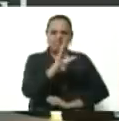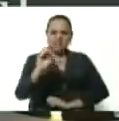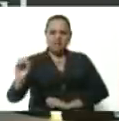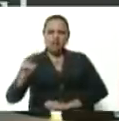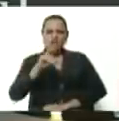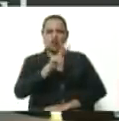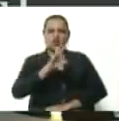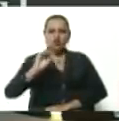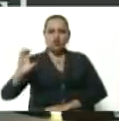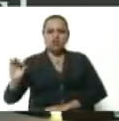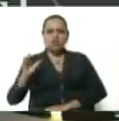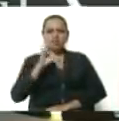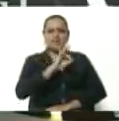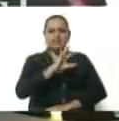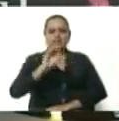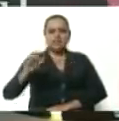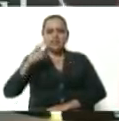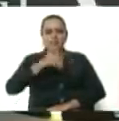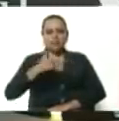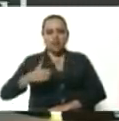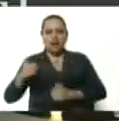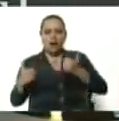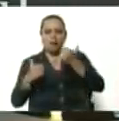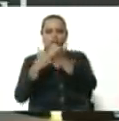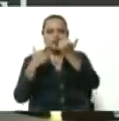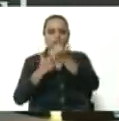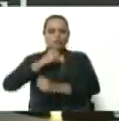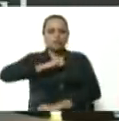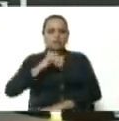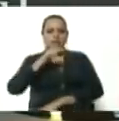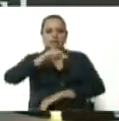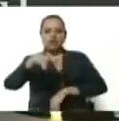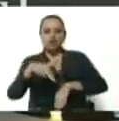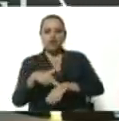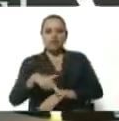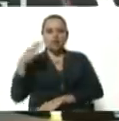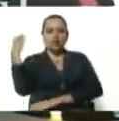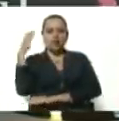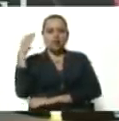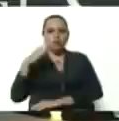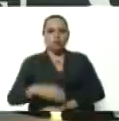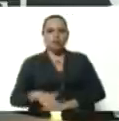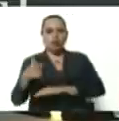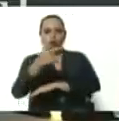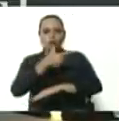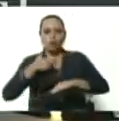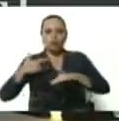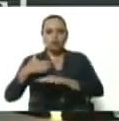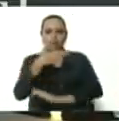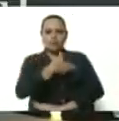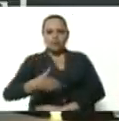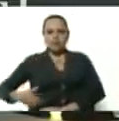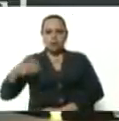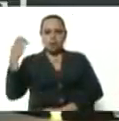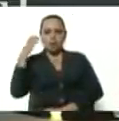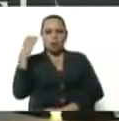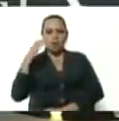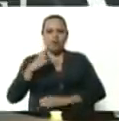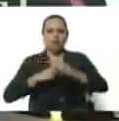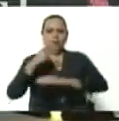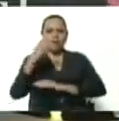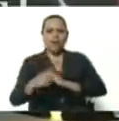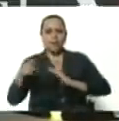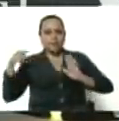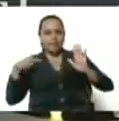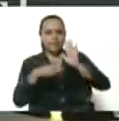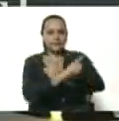personas ilegales, apoyados por la Policía Nacional de Colombia, por el Ejército de Colombia, por el gobierno de Iván Duque. Es un plan pasar